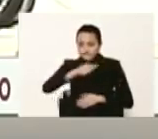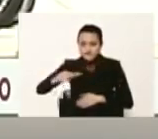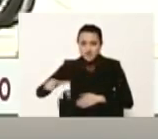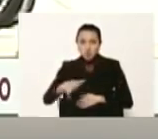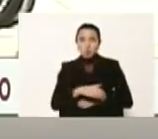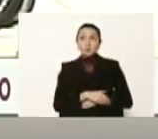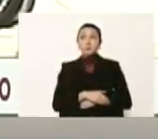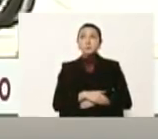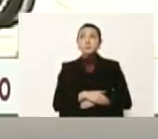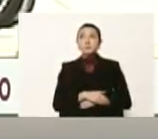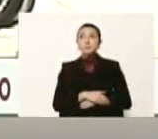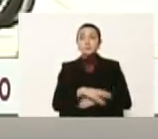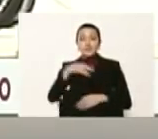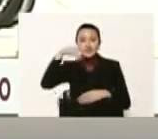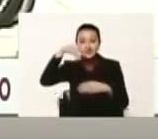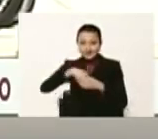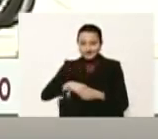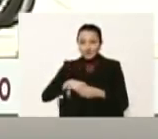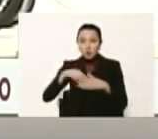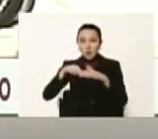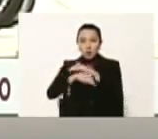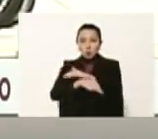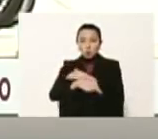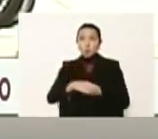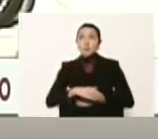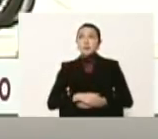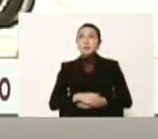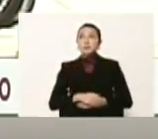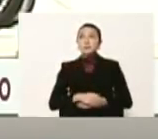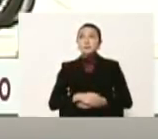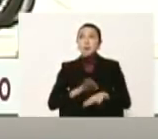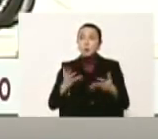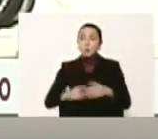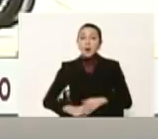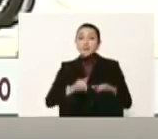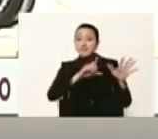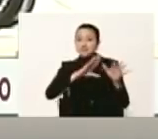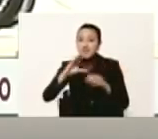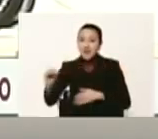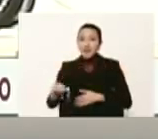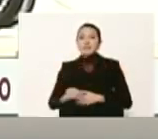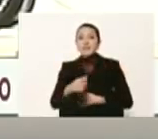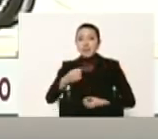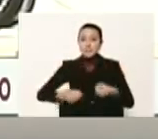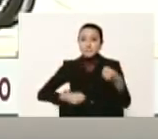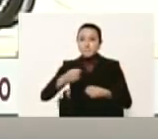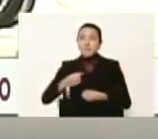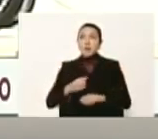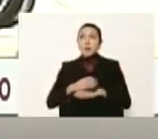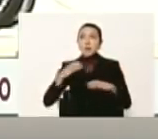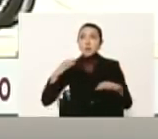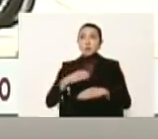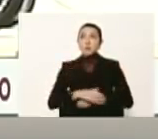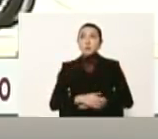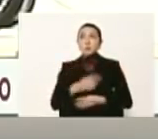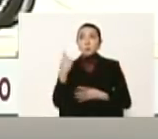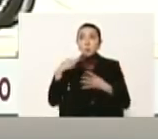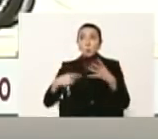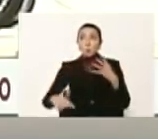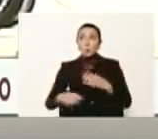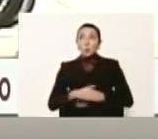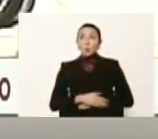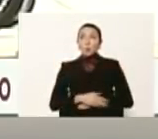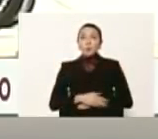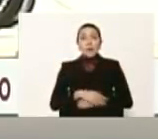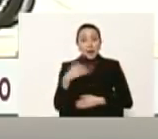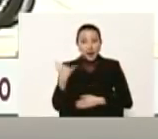estaban en el túnel y quedaron unos 60 vehículos. Y con acciones como con nuestros vehículos